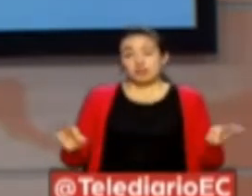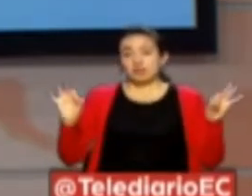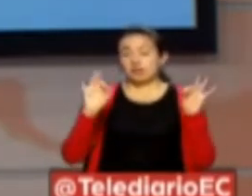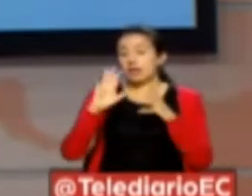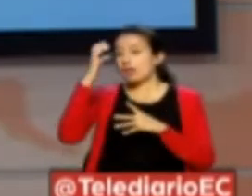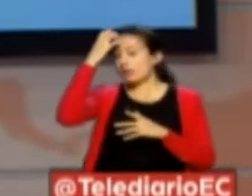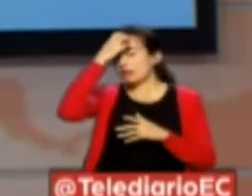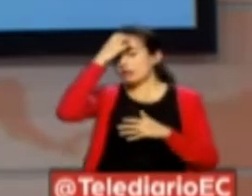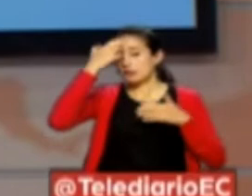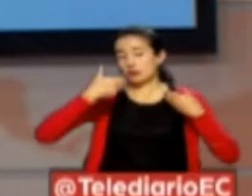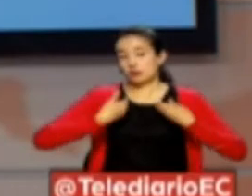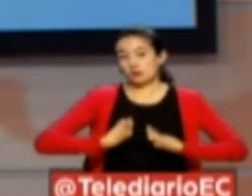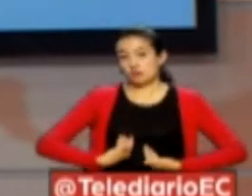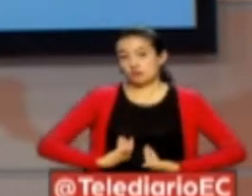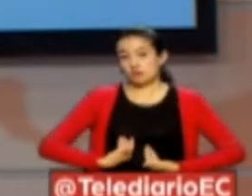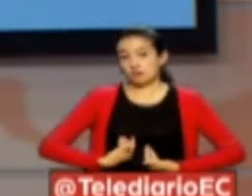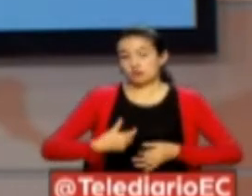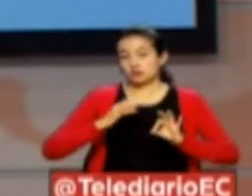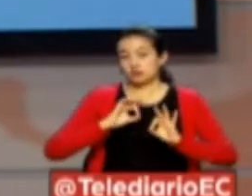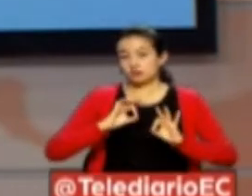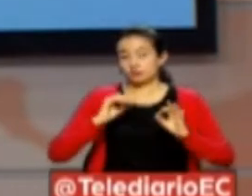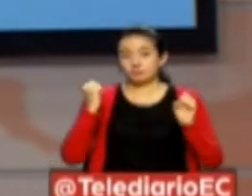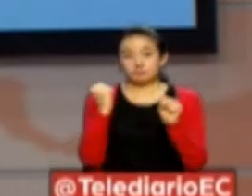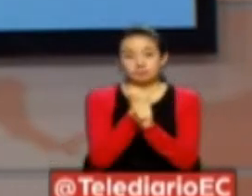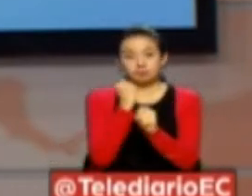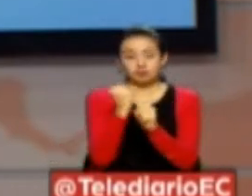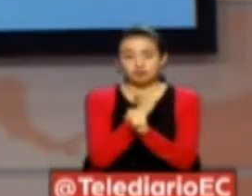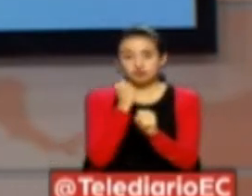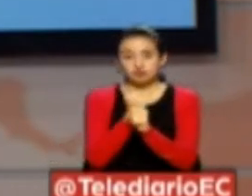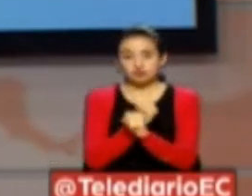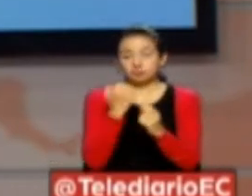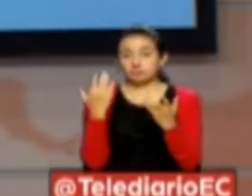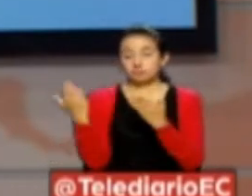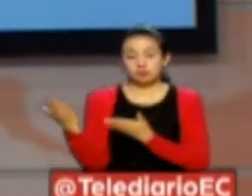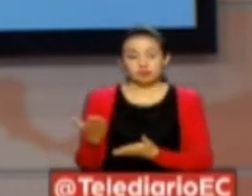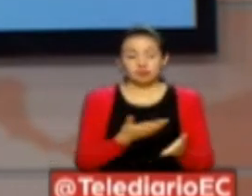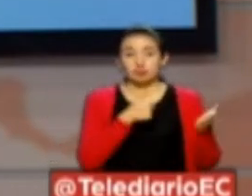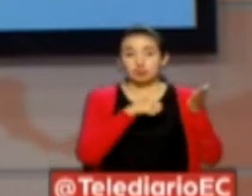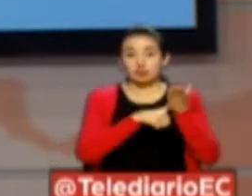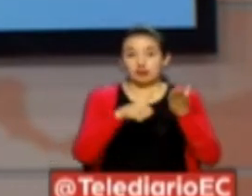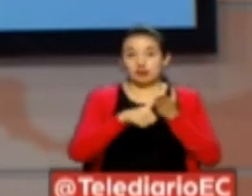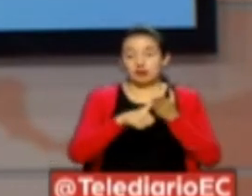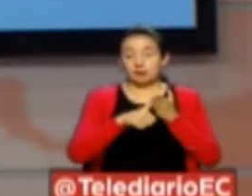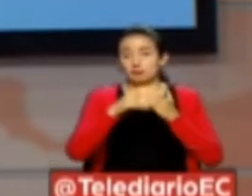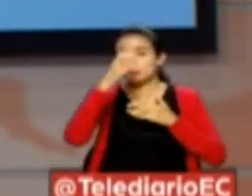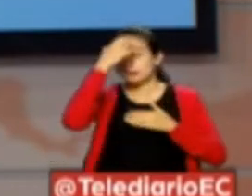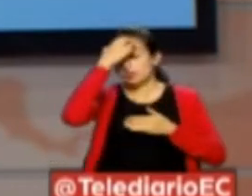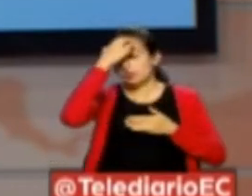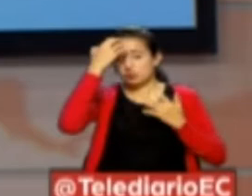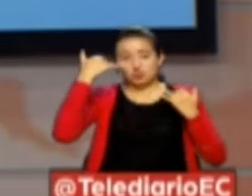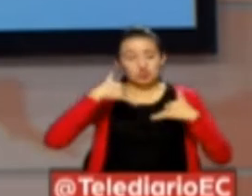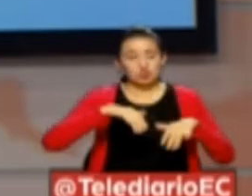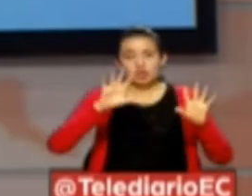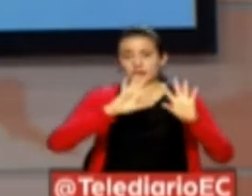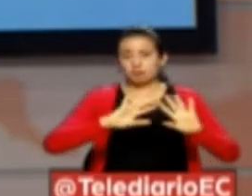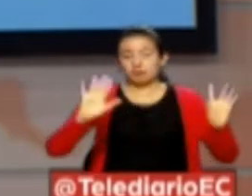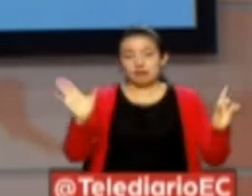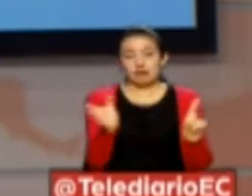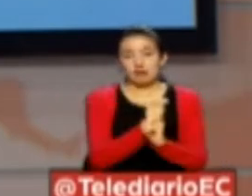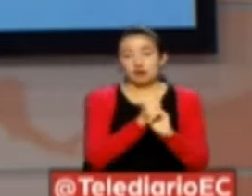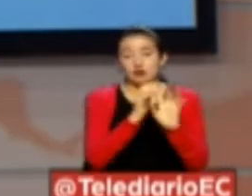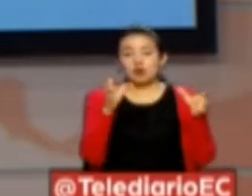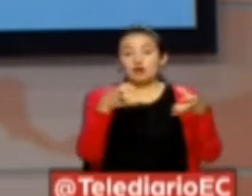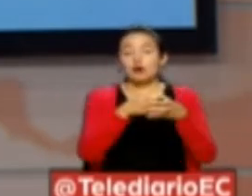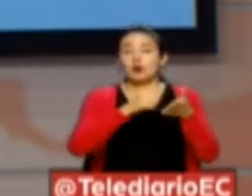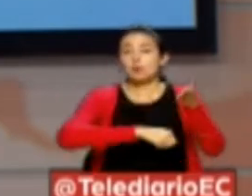de educación física poder trabajar en conjunto con el ministerio de educación ya nosotros hemos dado pasos importantes tenemos un